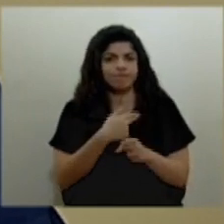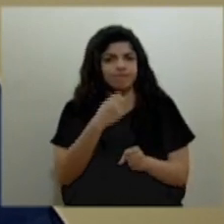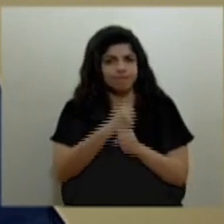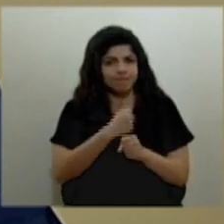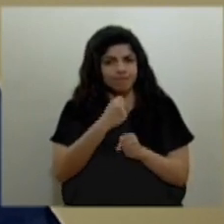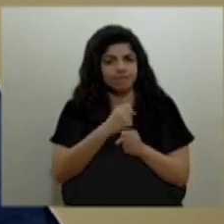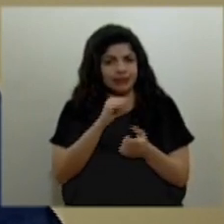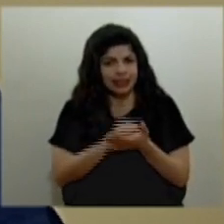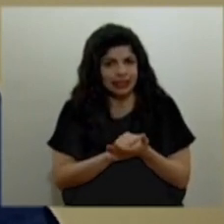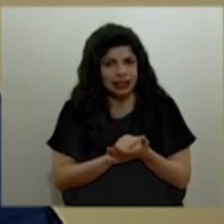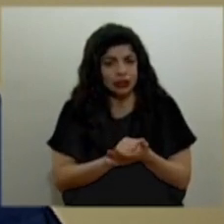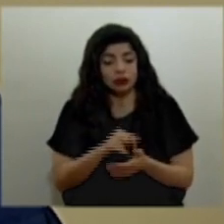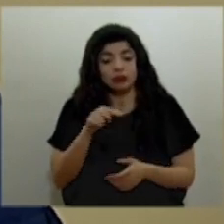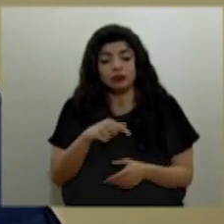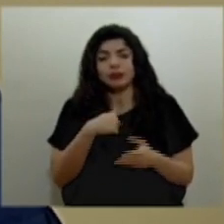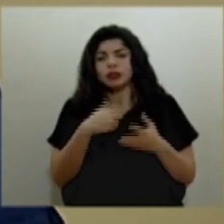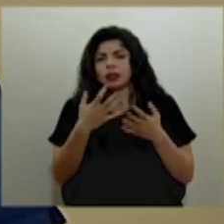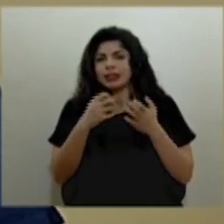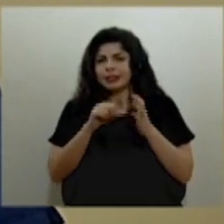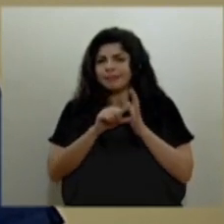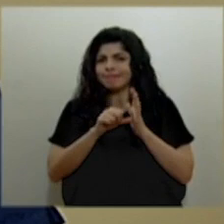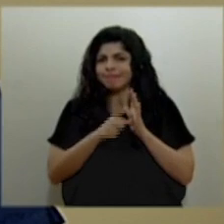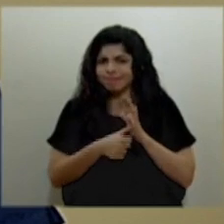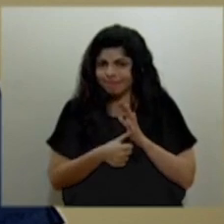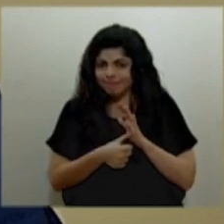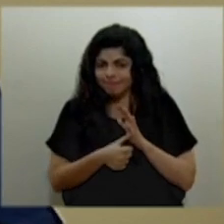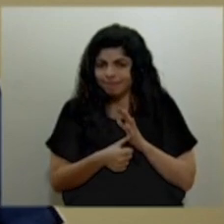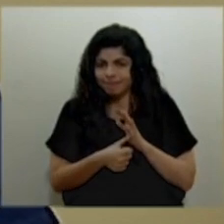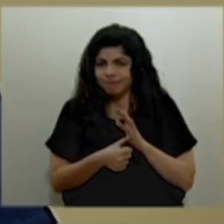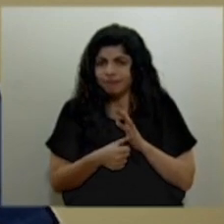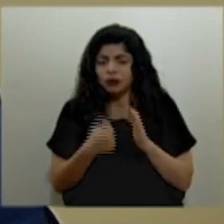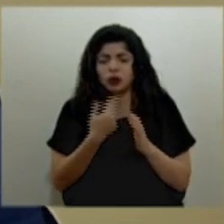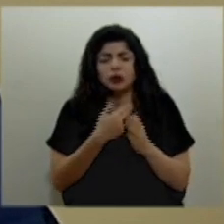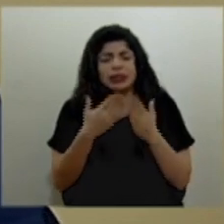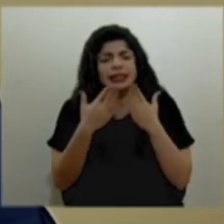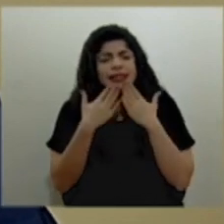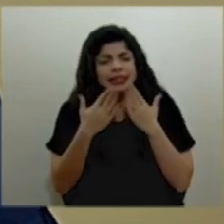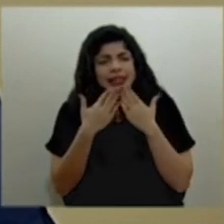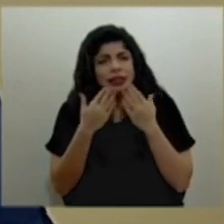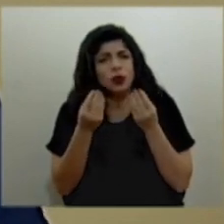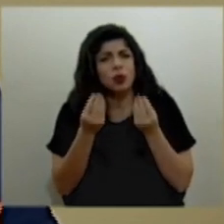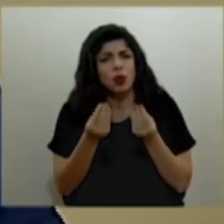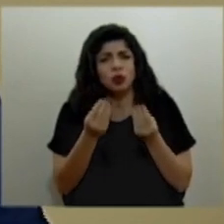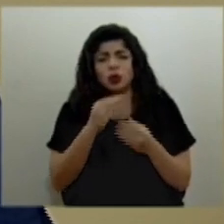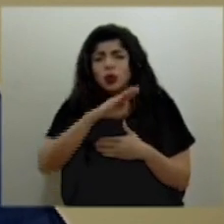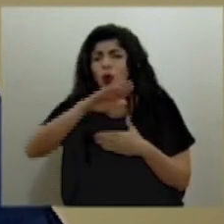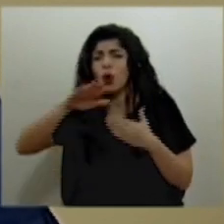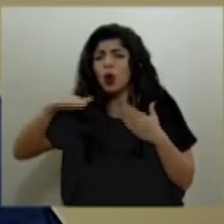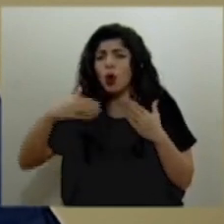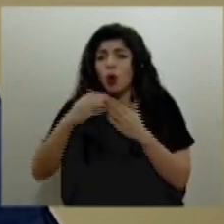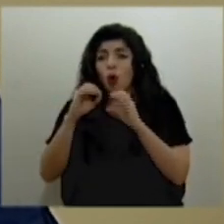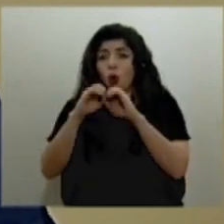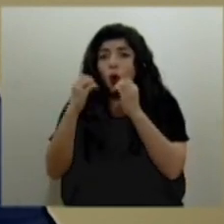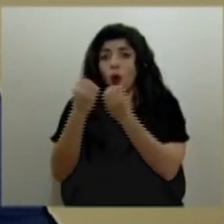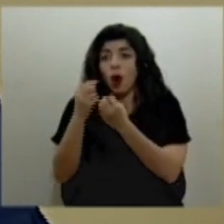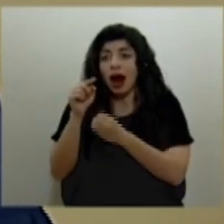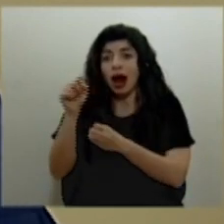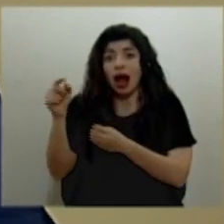en eso. Y aquí yo quiero recalcar que le agradecemos muchísimo a todas las organizaciones que nos están